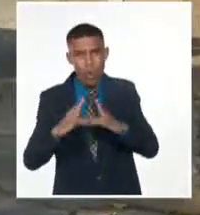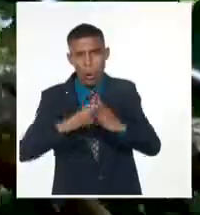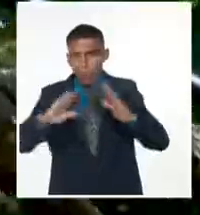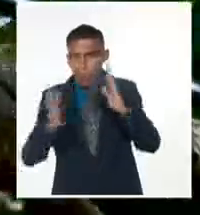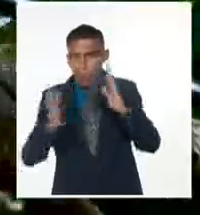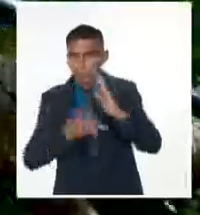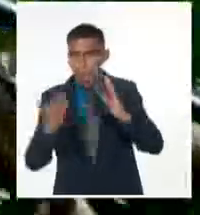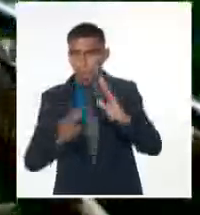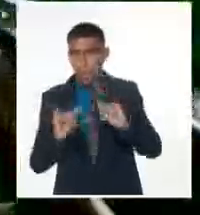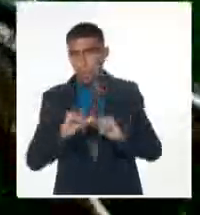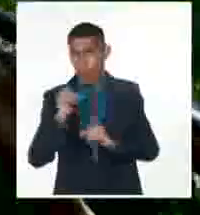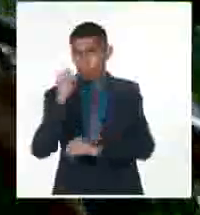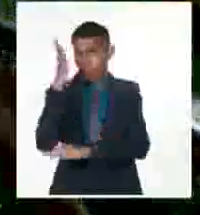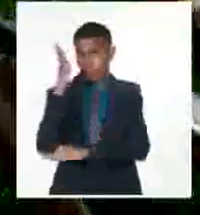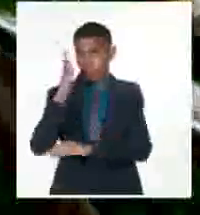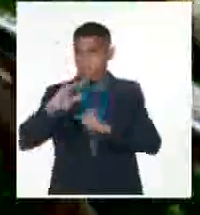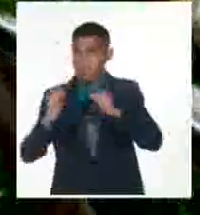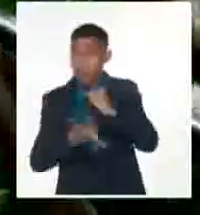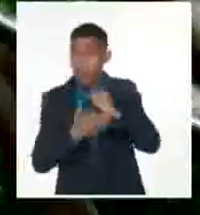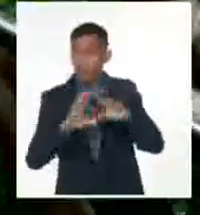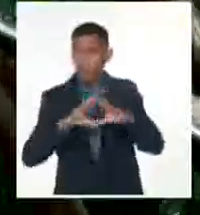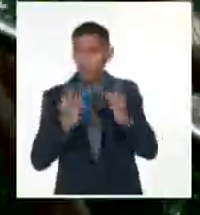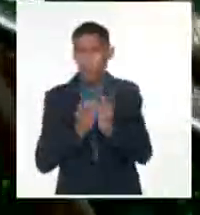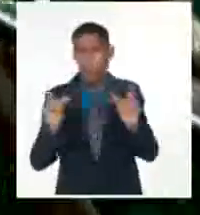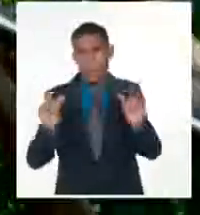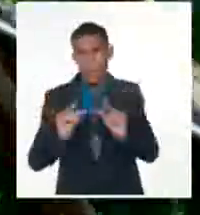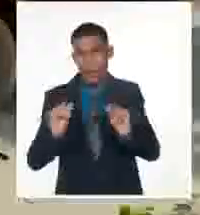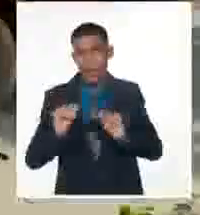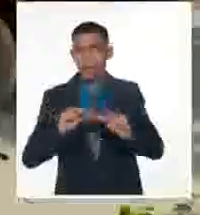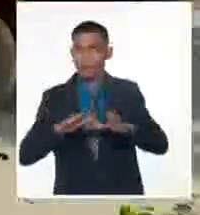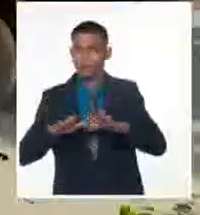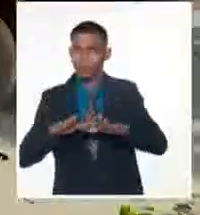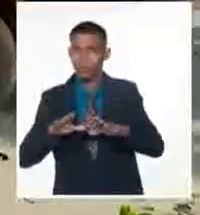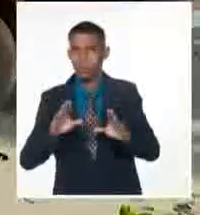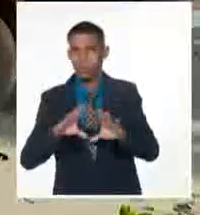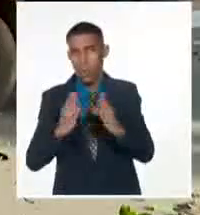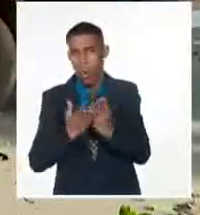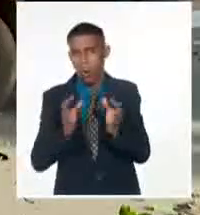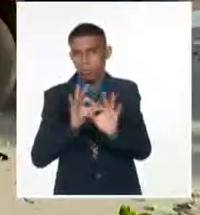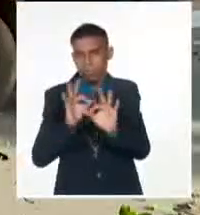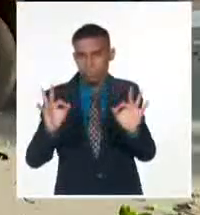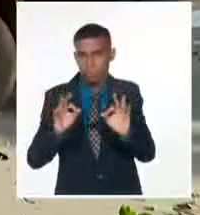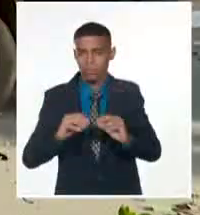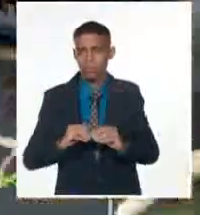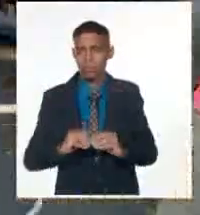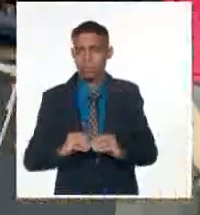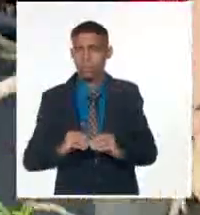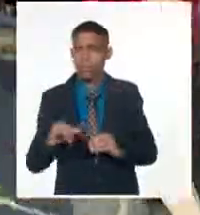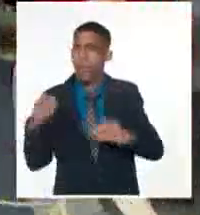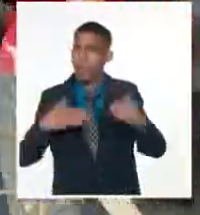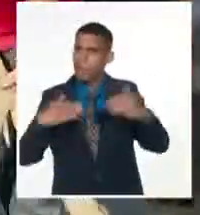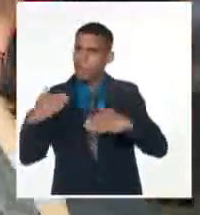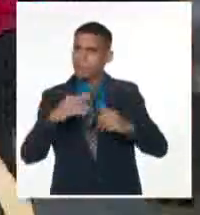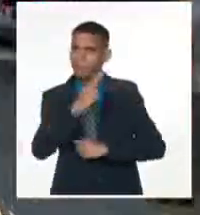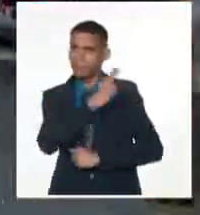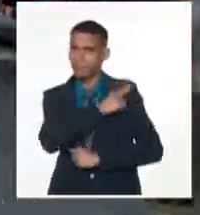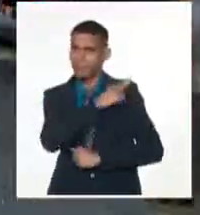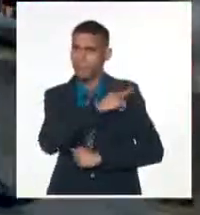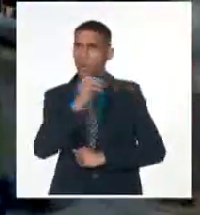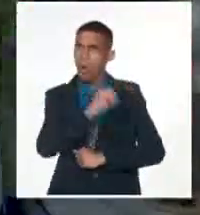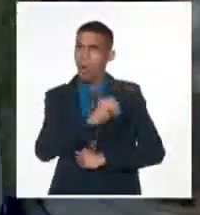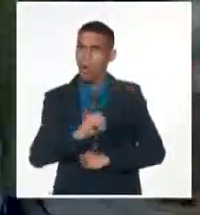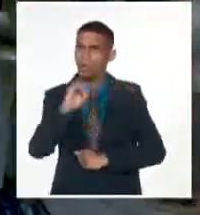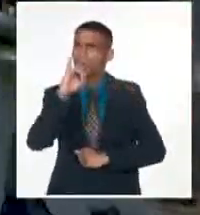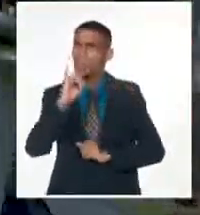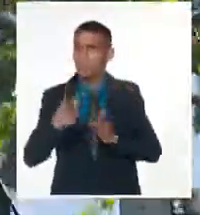próxima jornada actividades dirigidas a la reducción de vulnerabilidades con la participación de autoridades, organismos, instituciones